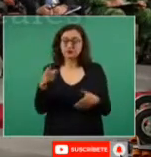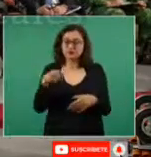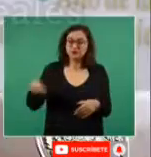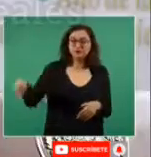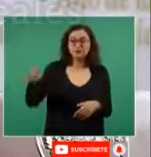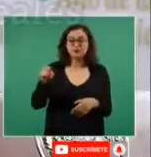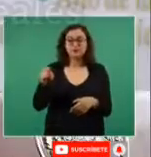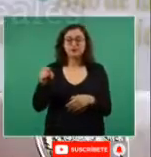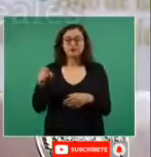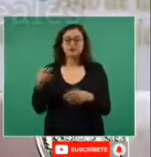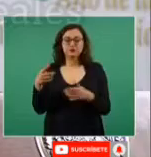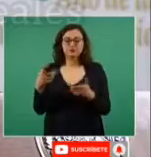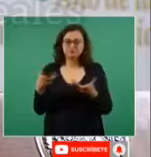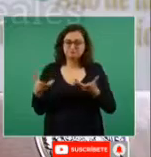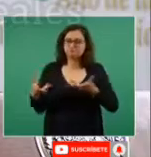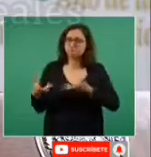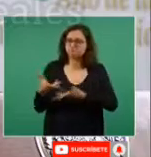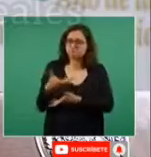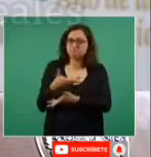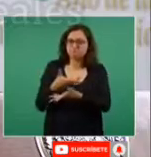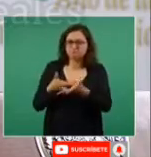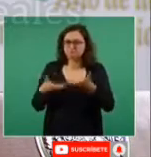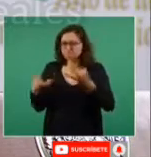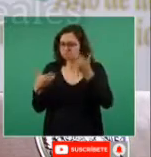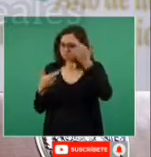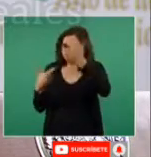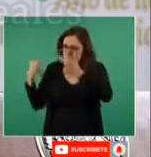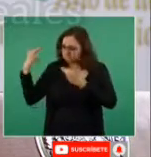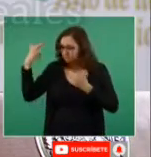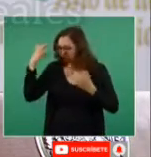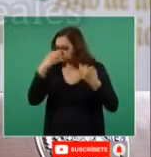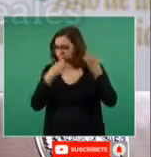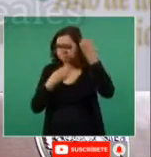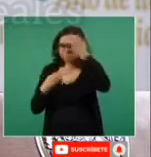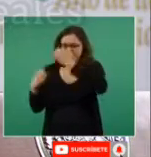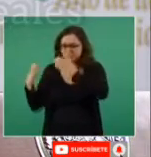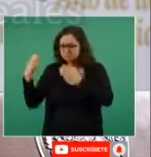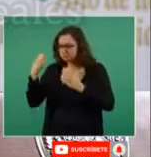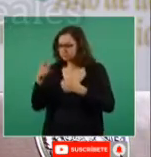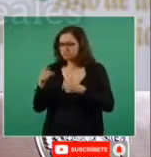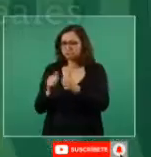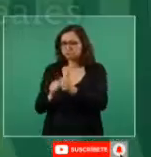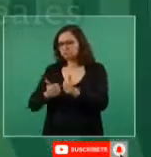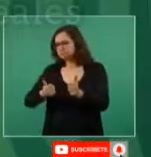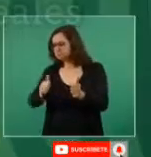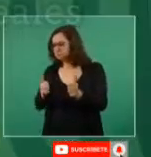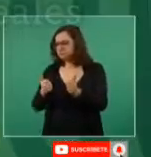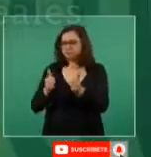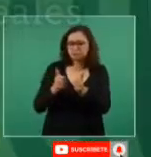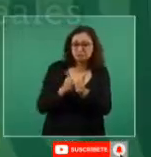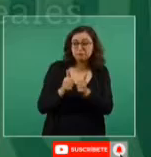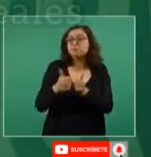tener una evaluación con los alumnos,